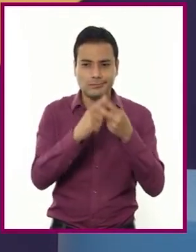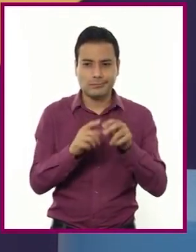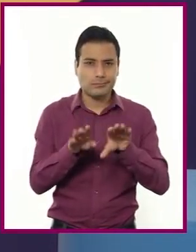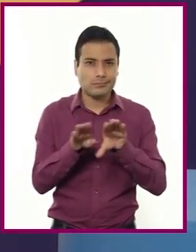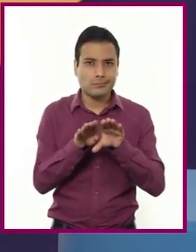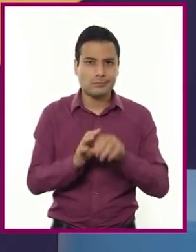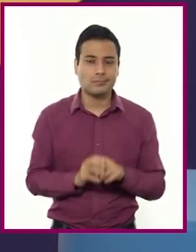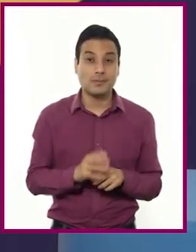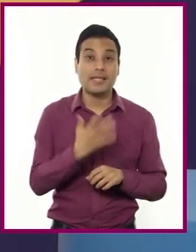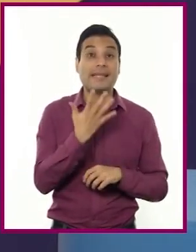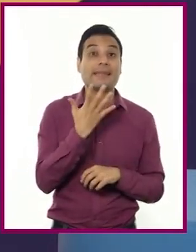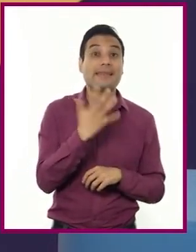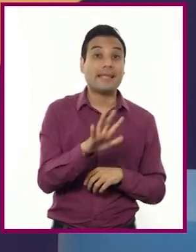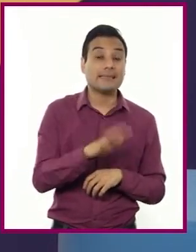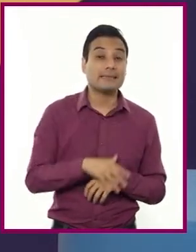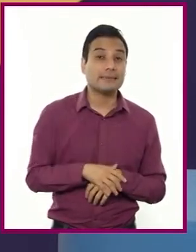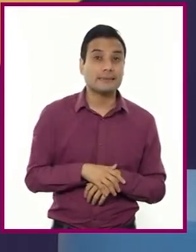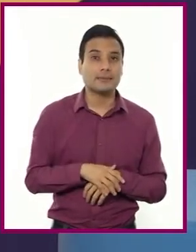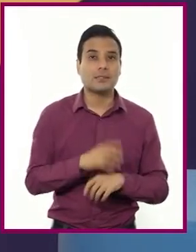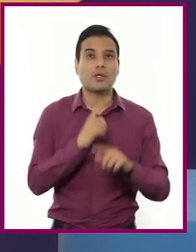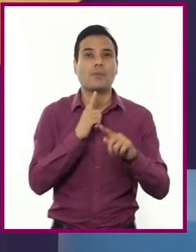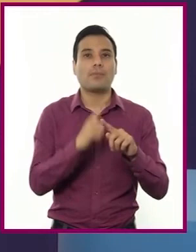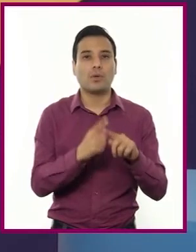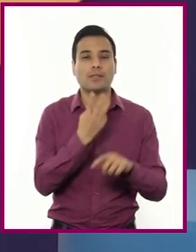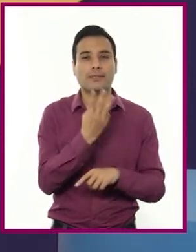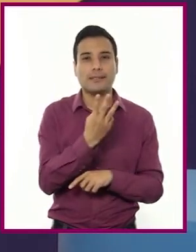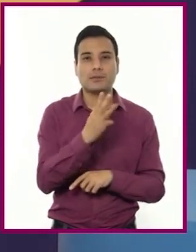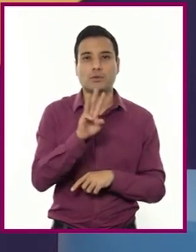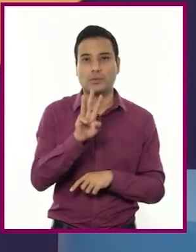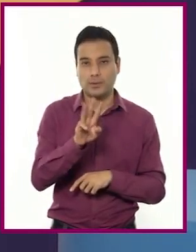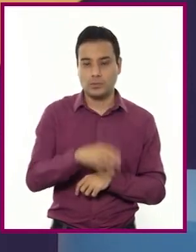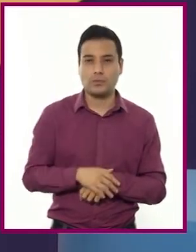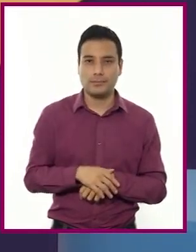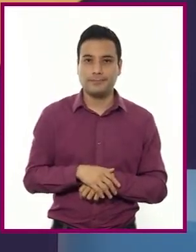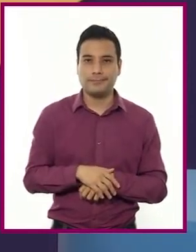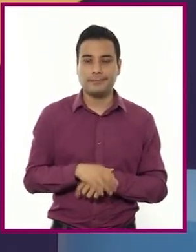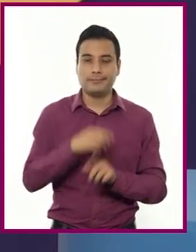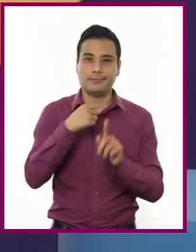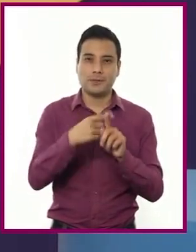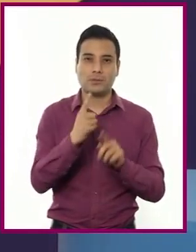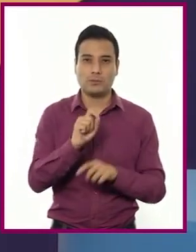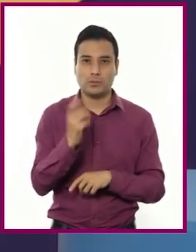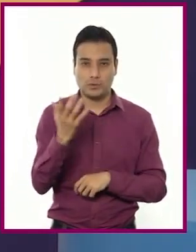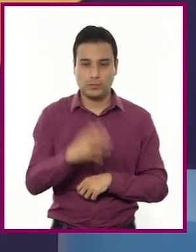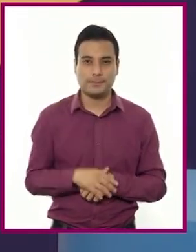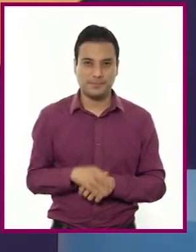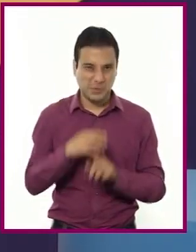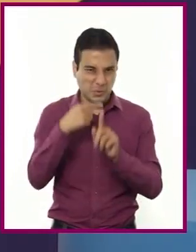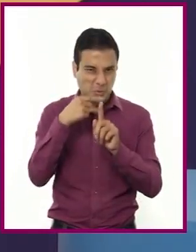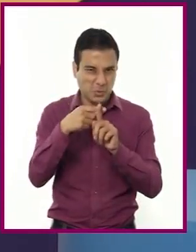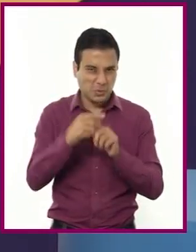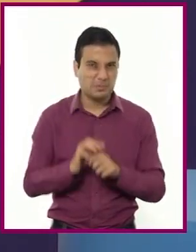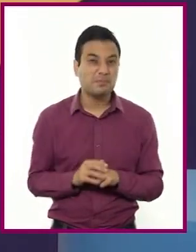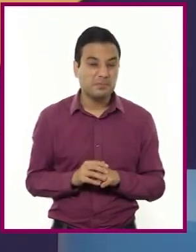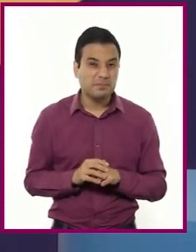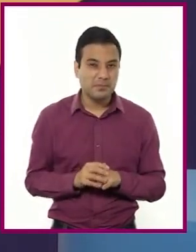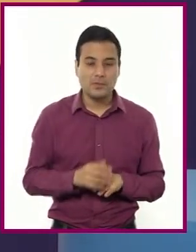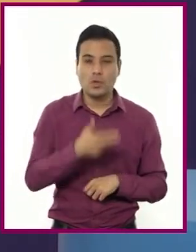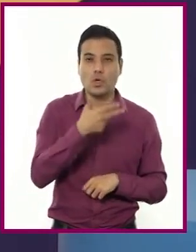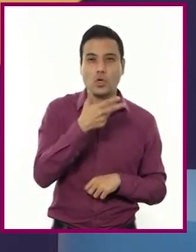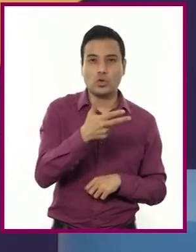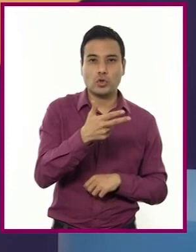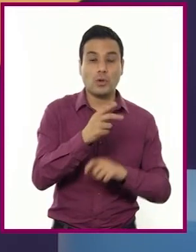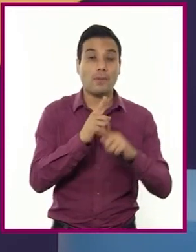expresión 10 que multiplica a 3w más 1.5 y el de la figura en forma de cruz por la expresión 8